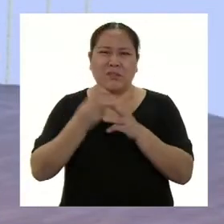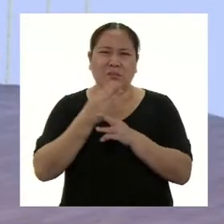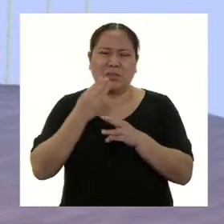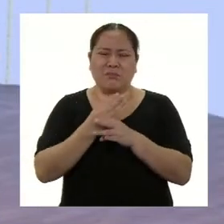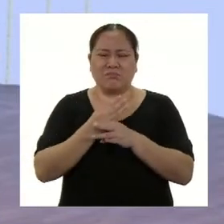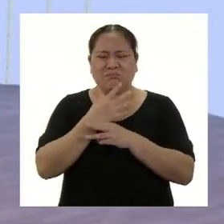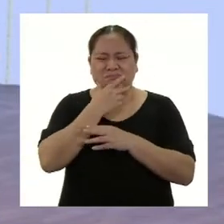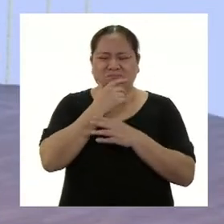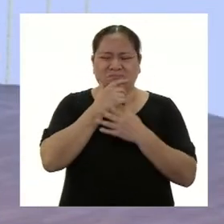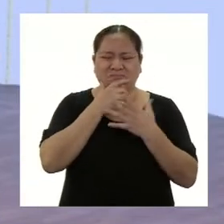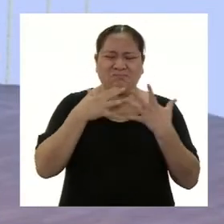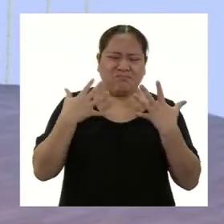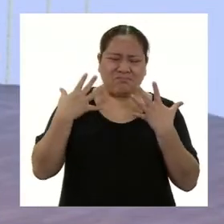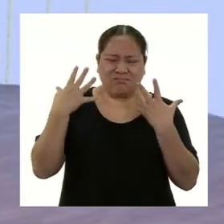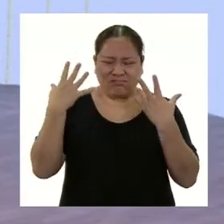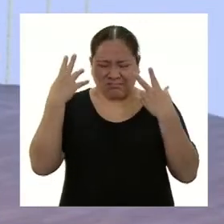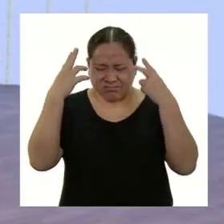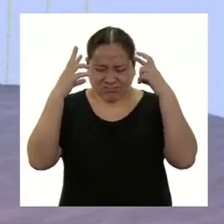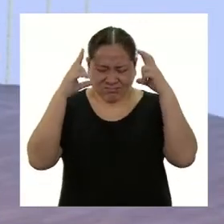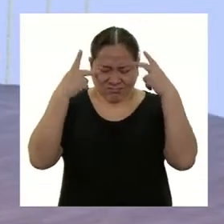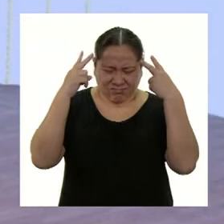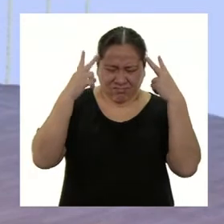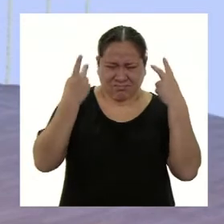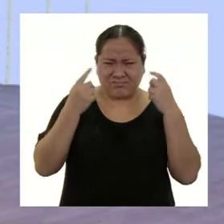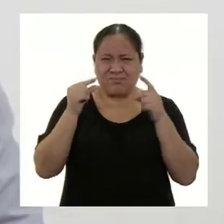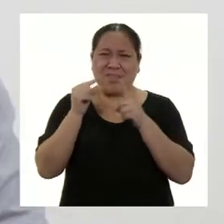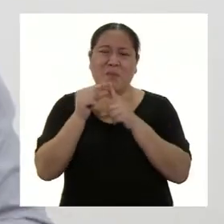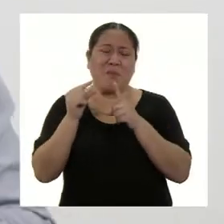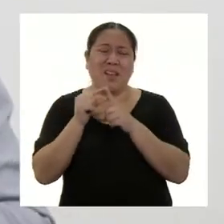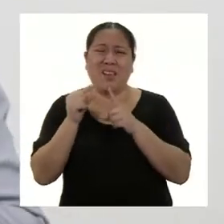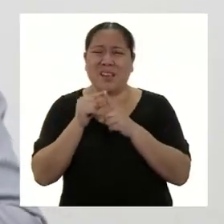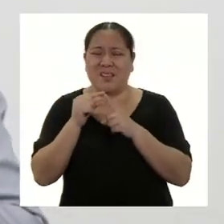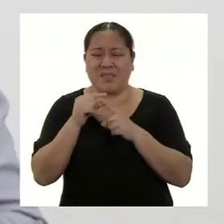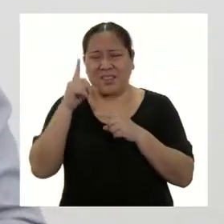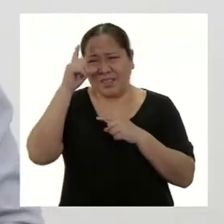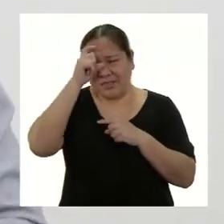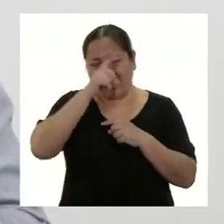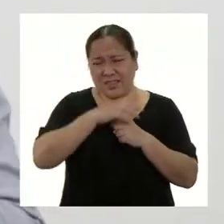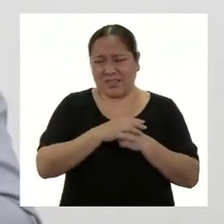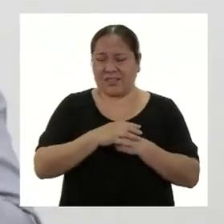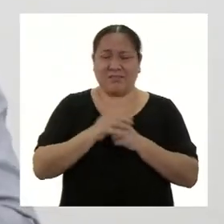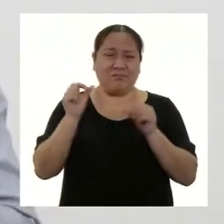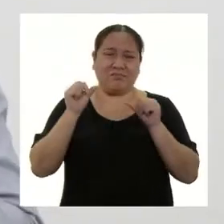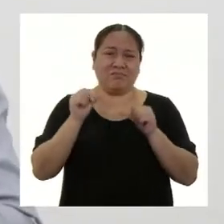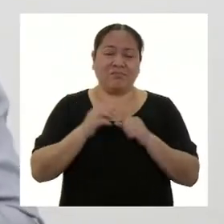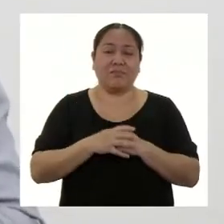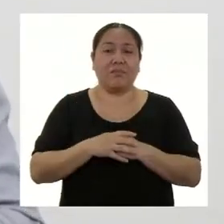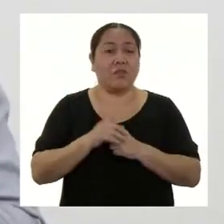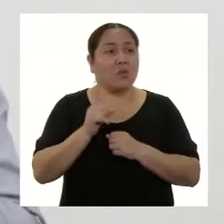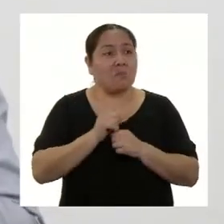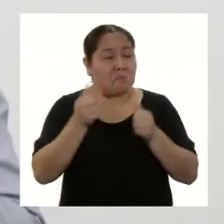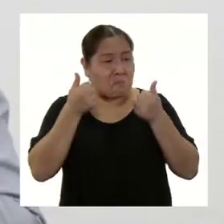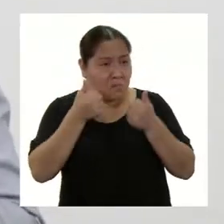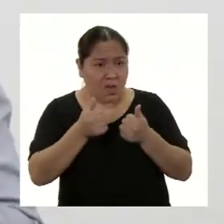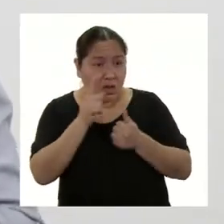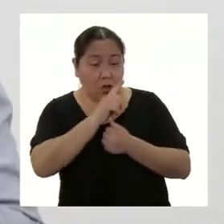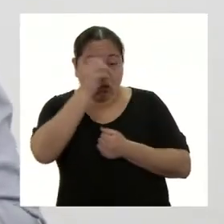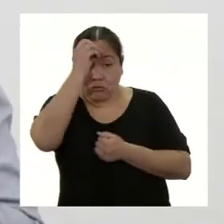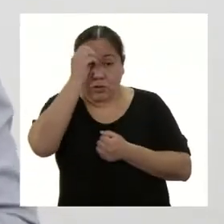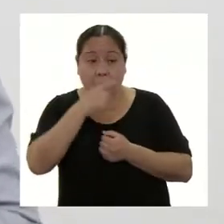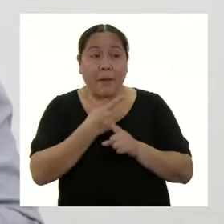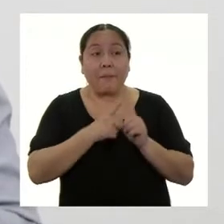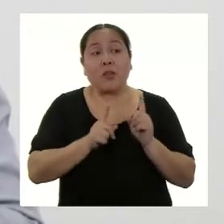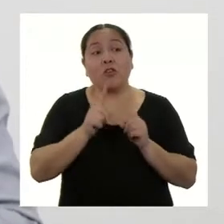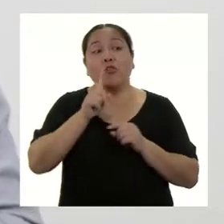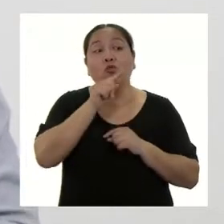estresarme un poquito y si encima no sé alguna palabra peor. No está mal no saber. Lo que podría complicarte es no preguntar